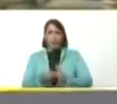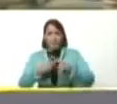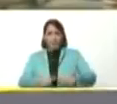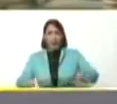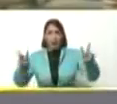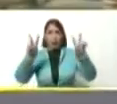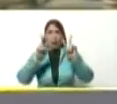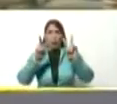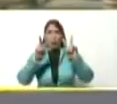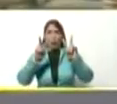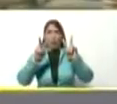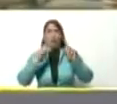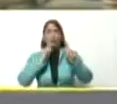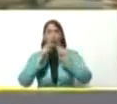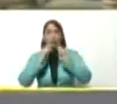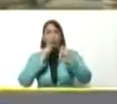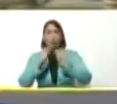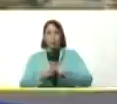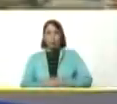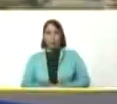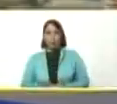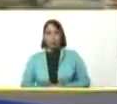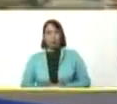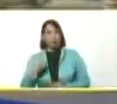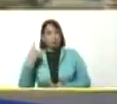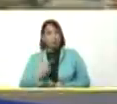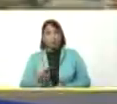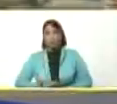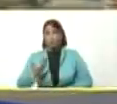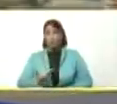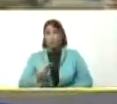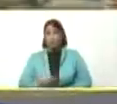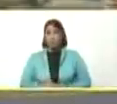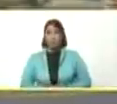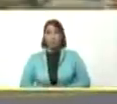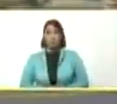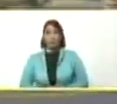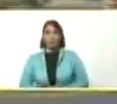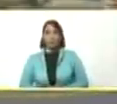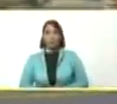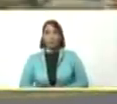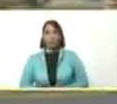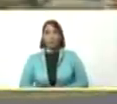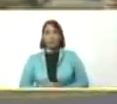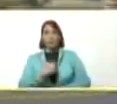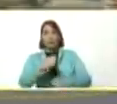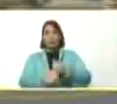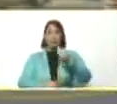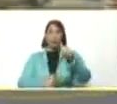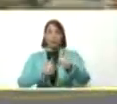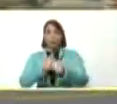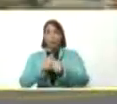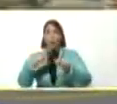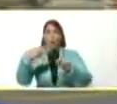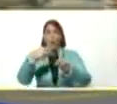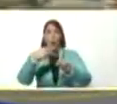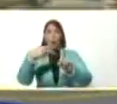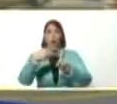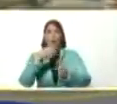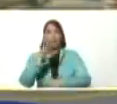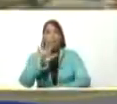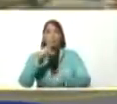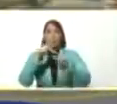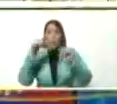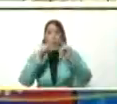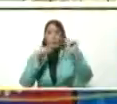valores del turismo. Así que es muy importante. La Asociación de Hoteles 5 Estrellas de